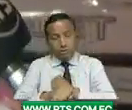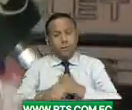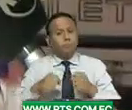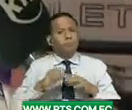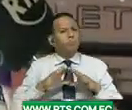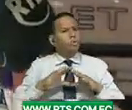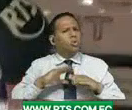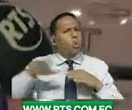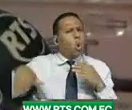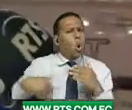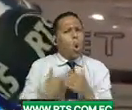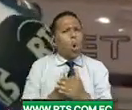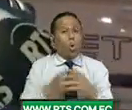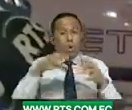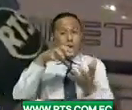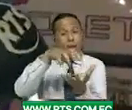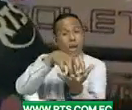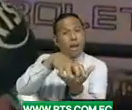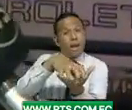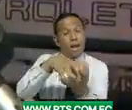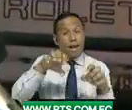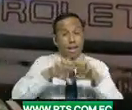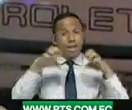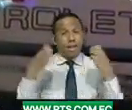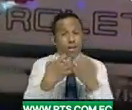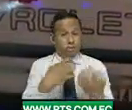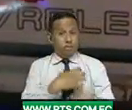es alrededor al estadio Barcelona.